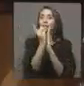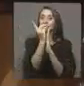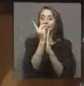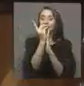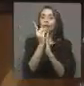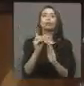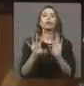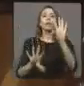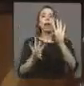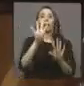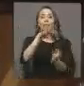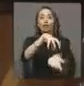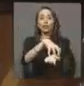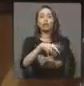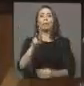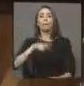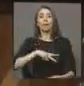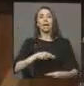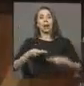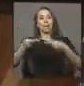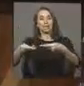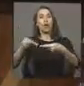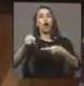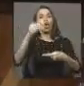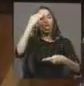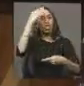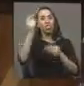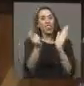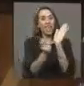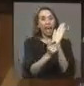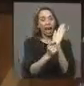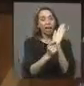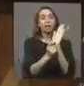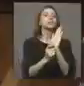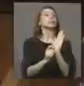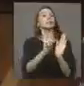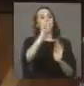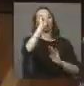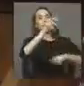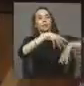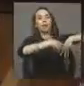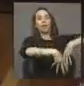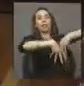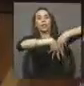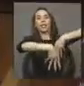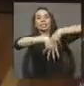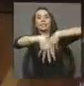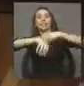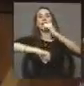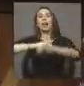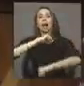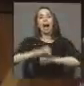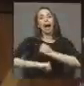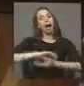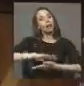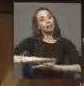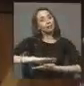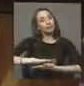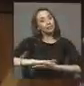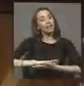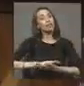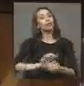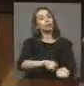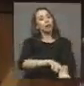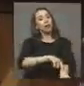la 14ª región. Ese día se realiza un tradicional desfile de aniversario. Se trata, pues, de una